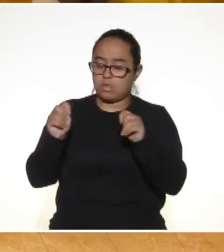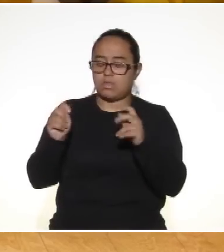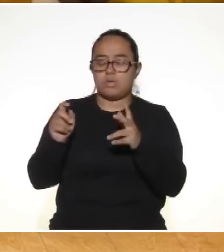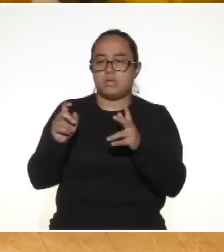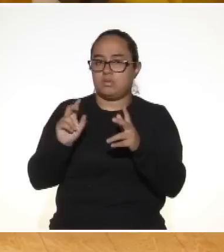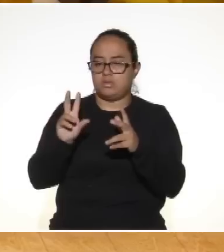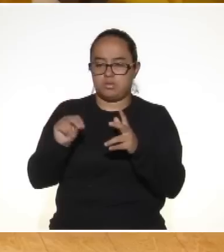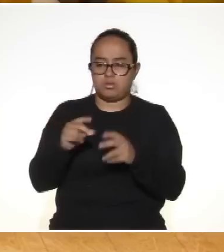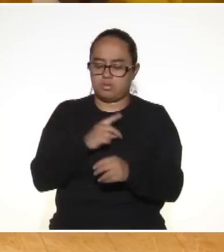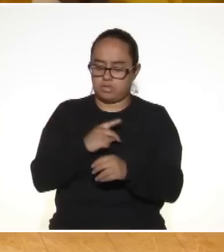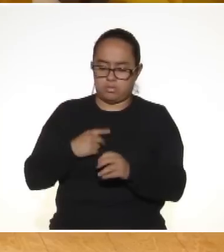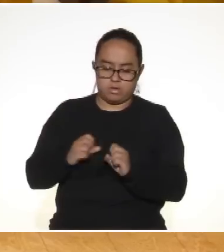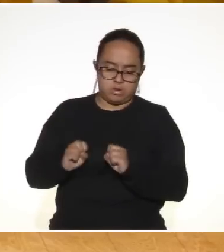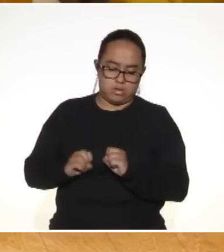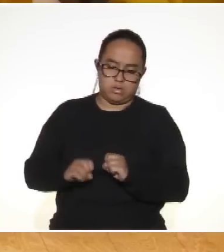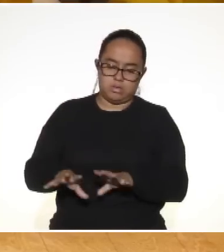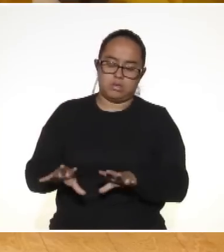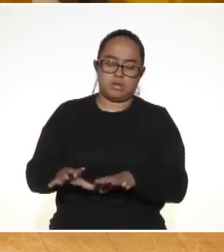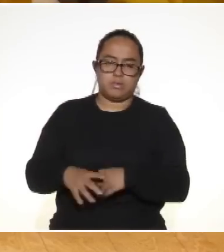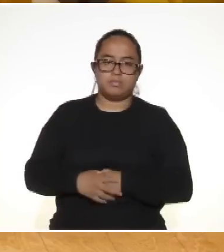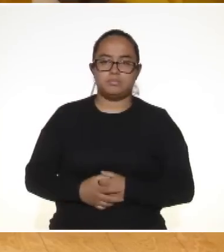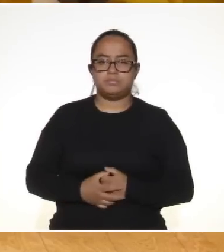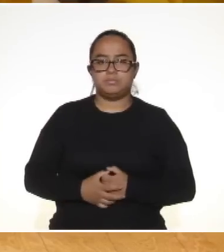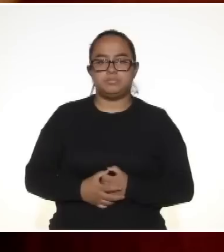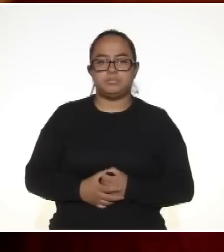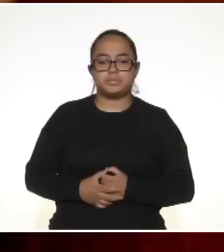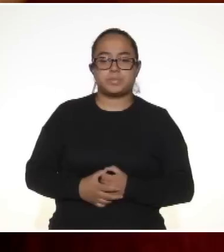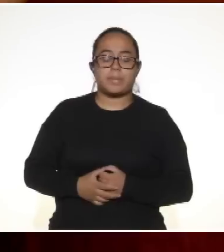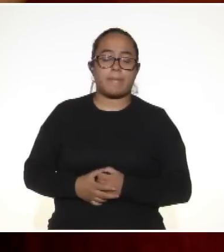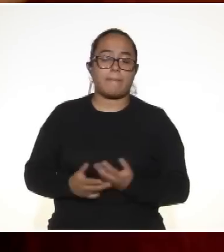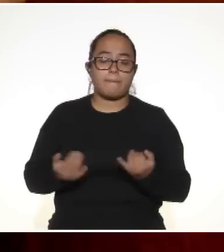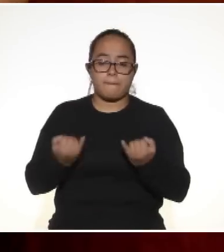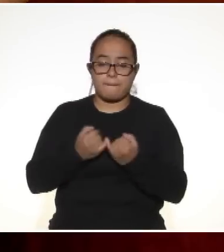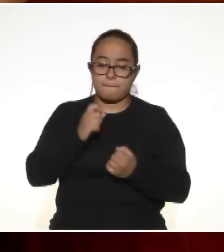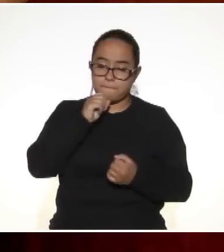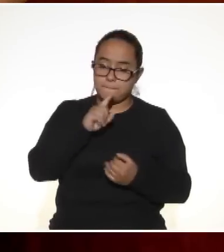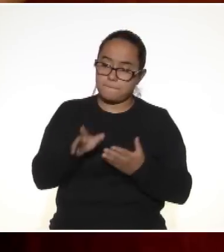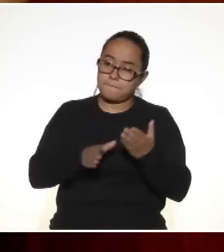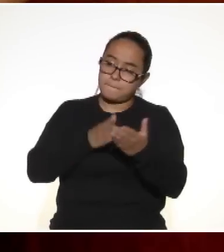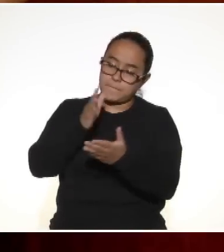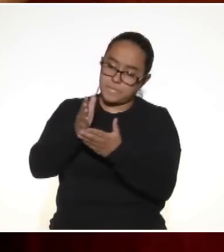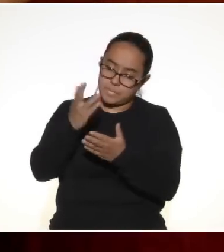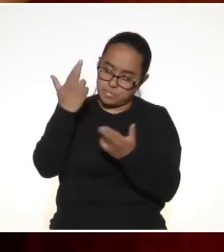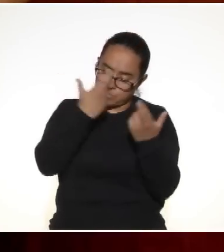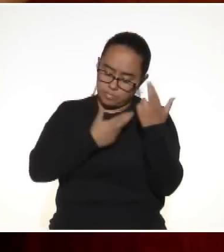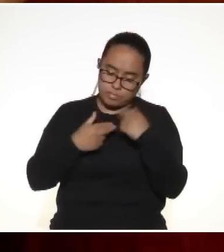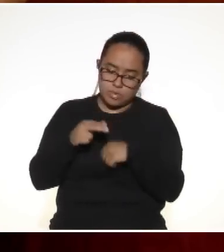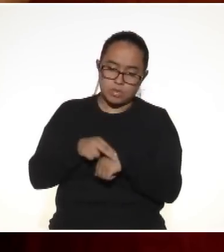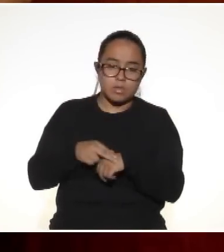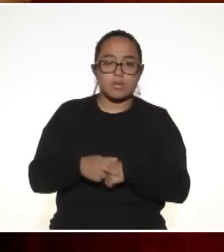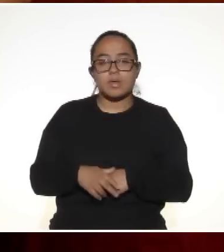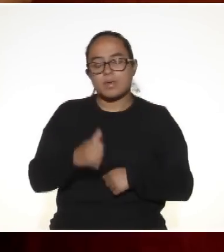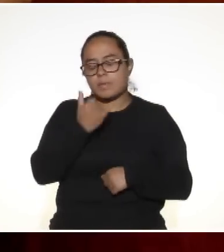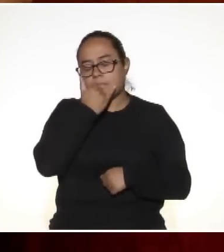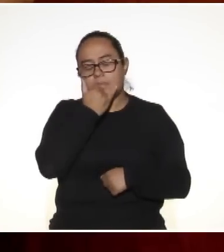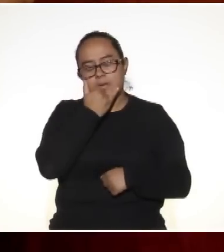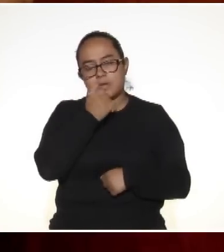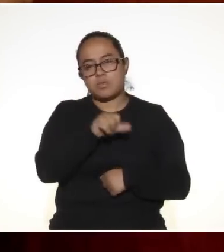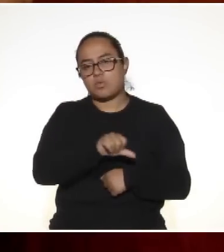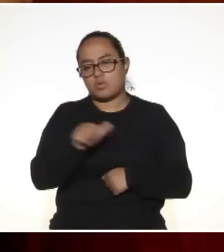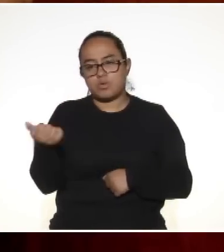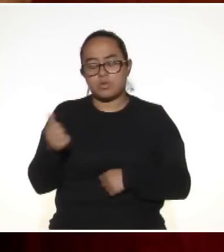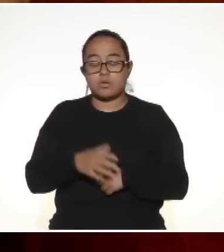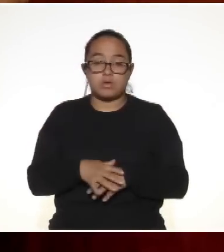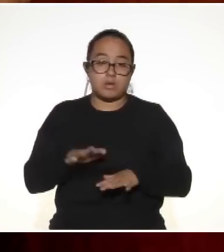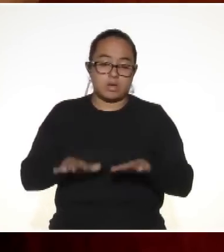movilizar las extremidades o la parte que esté afectada y dirigirnos a que los ¿A revisen. qué se trata? Y la otra, perdón, Pepe, perdón.